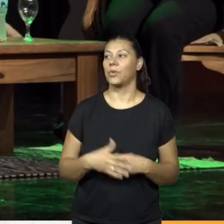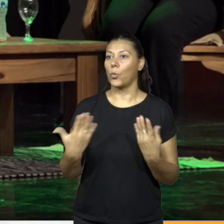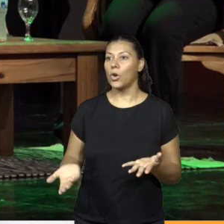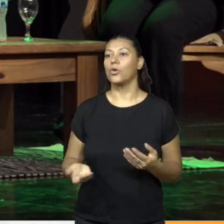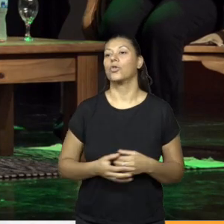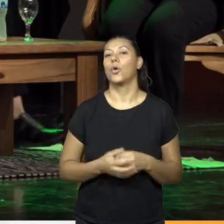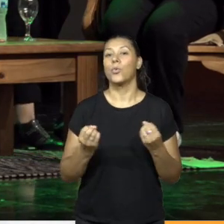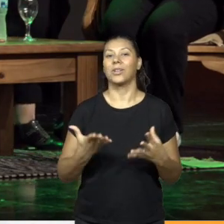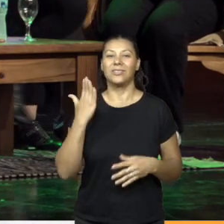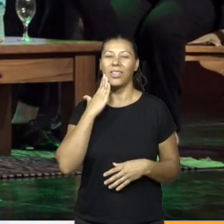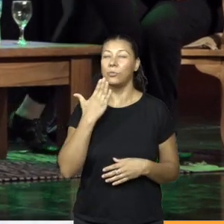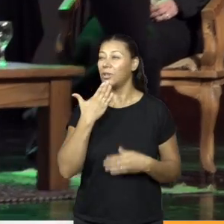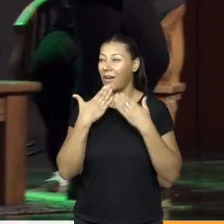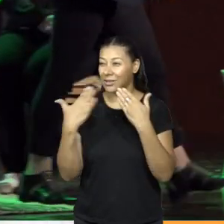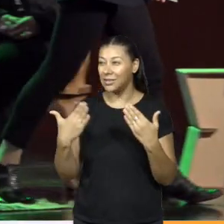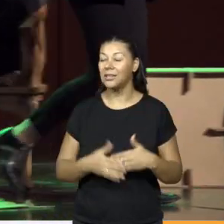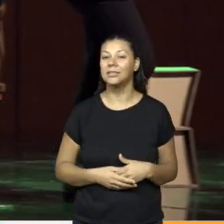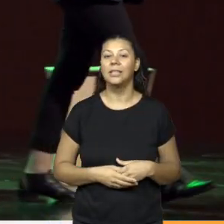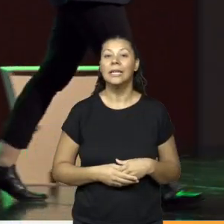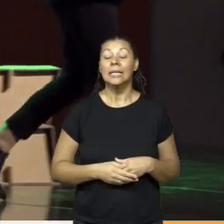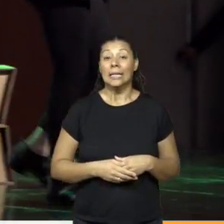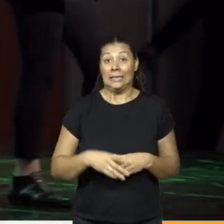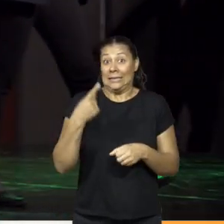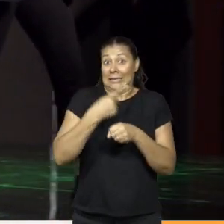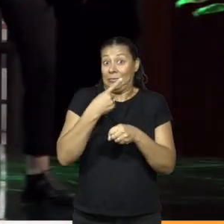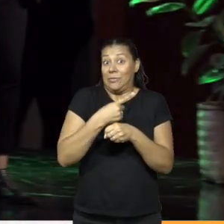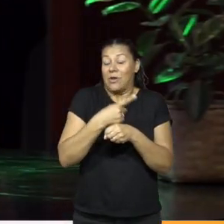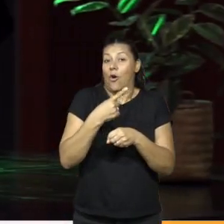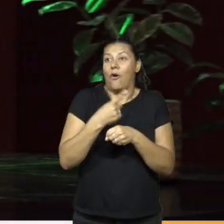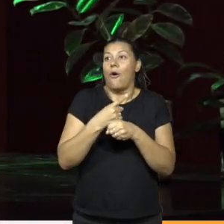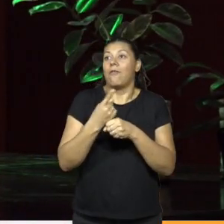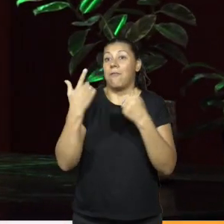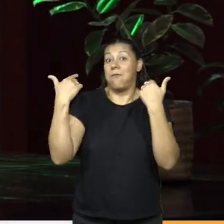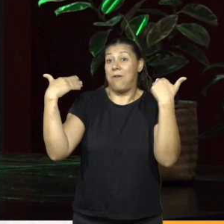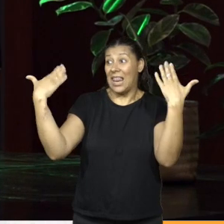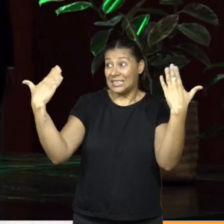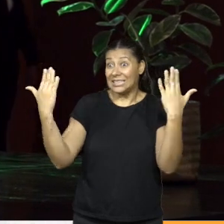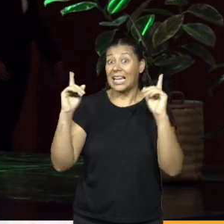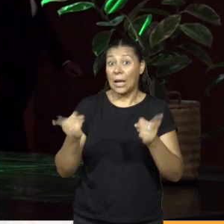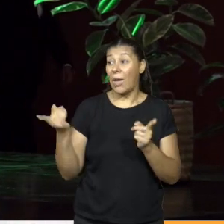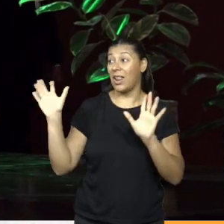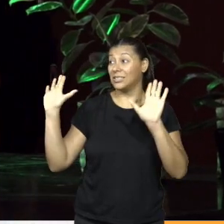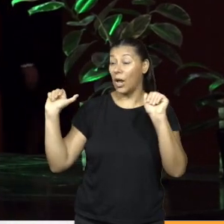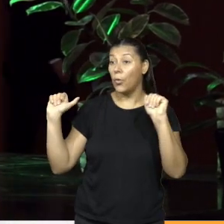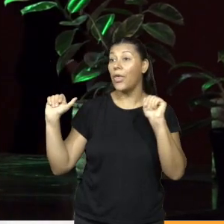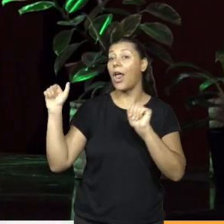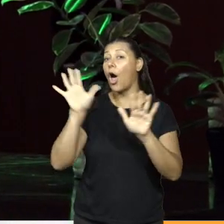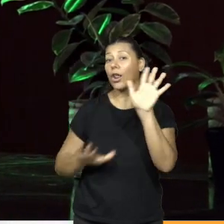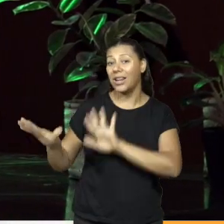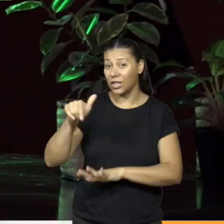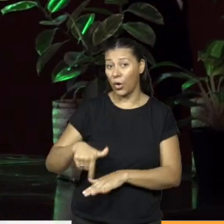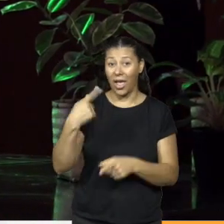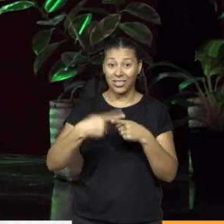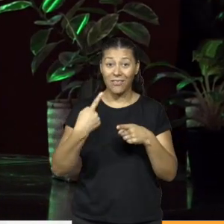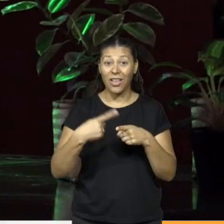tardes, muchas gracias. En principio, felicitar y saludar a la organización de este evento y felicitarlos